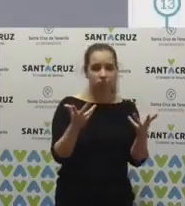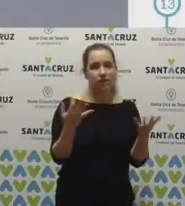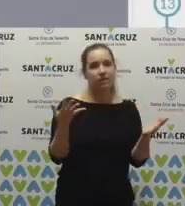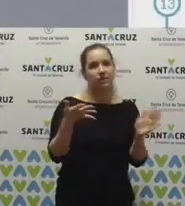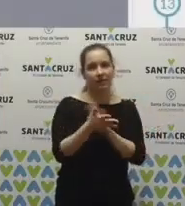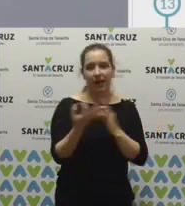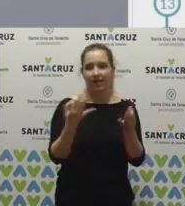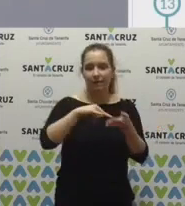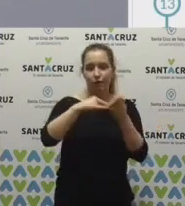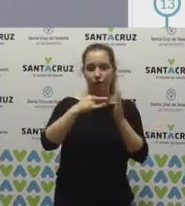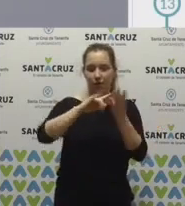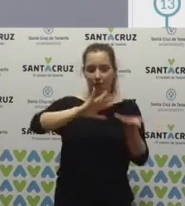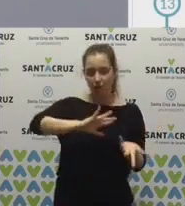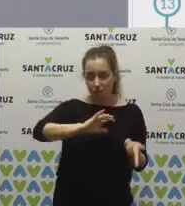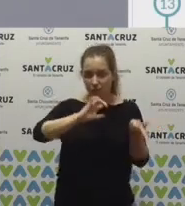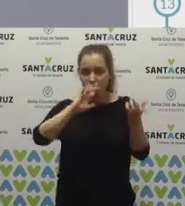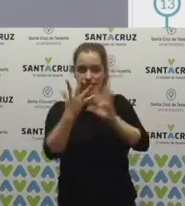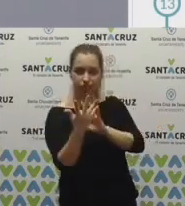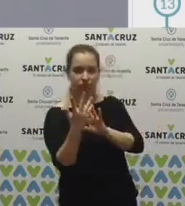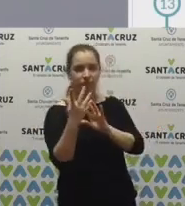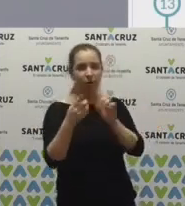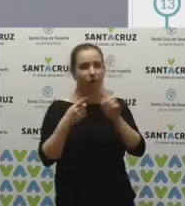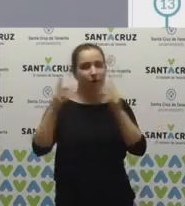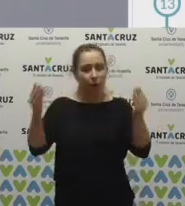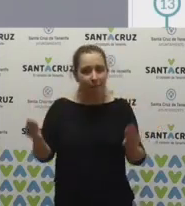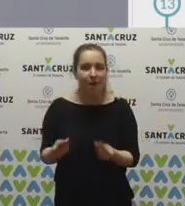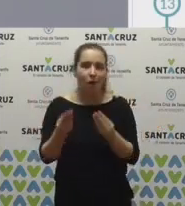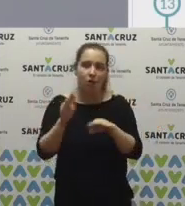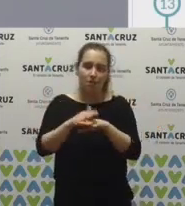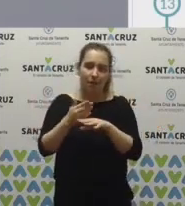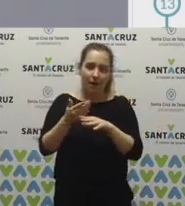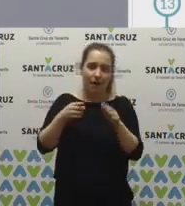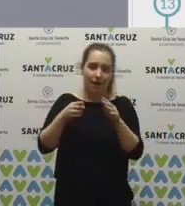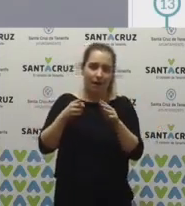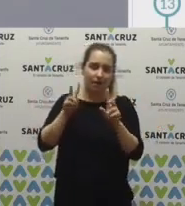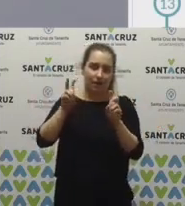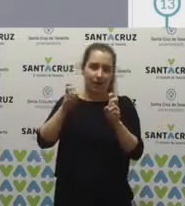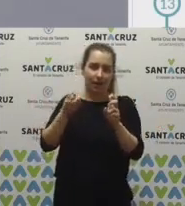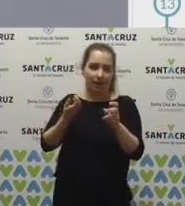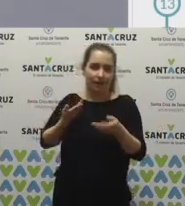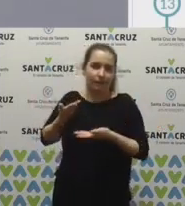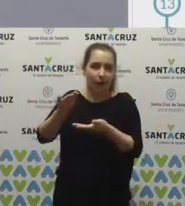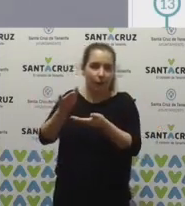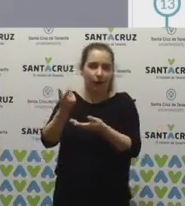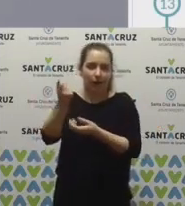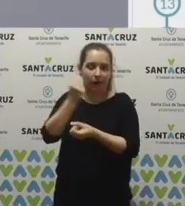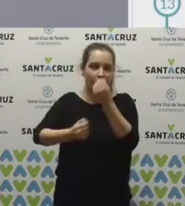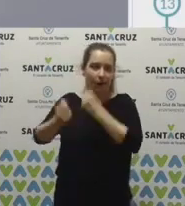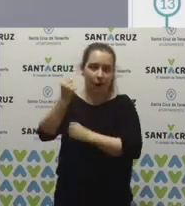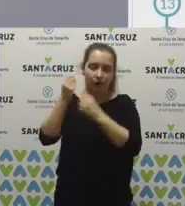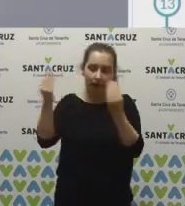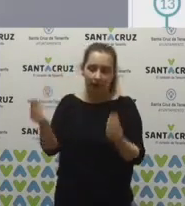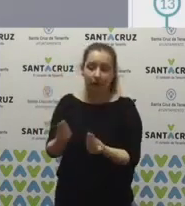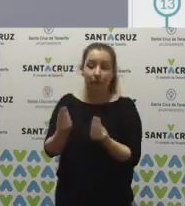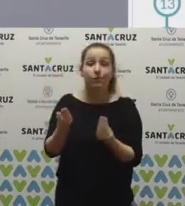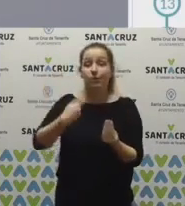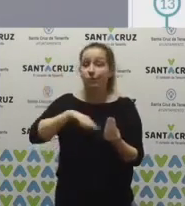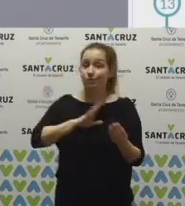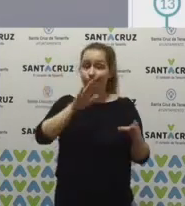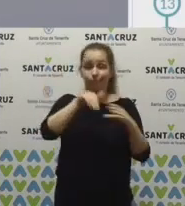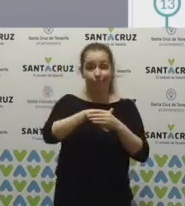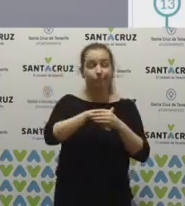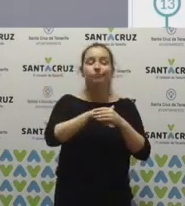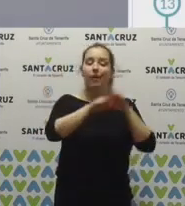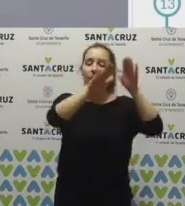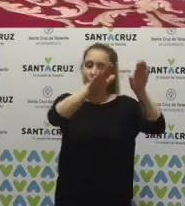ampliar ese sistema de ayuda telefónica por lo tanto les insisto el voto del partido popular en esta moción va a ser favorable muchas gracias